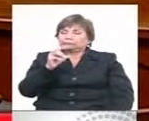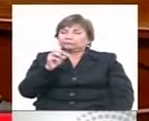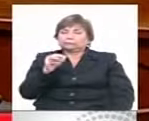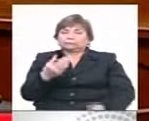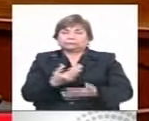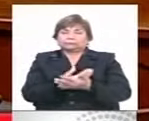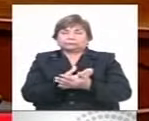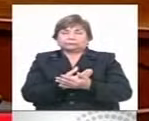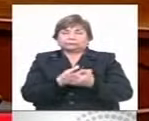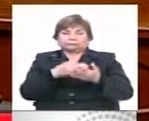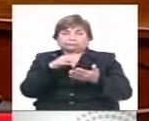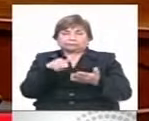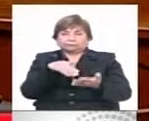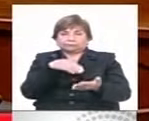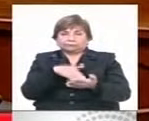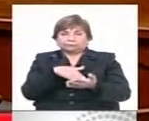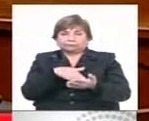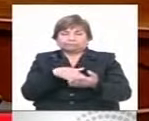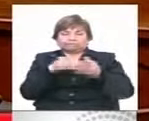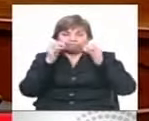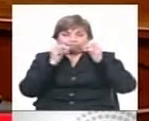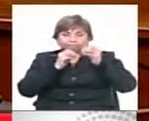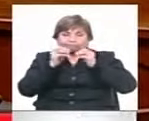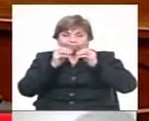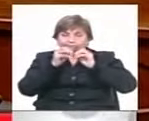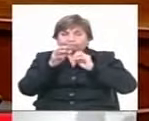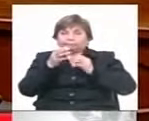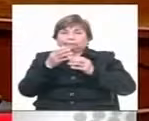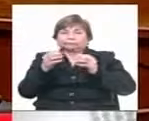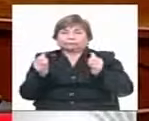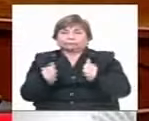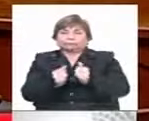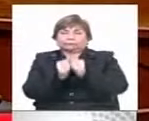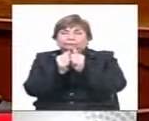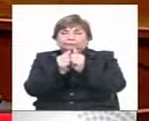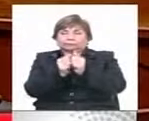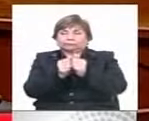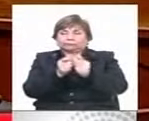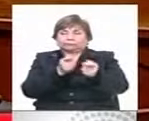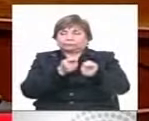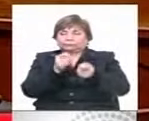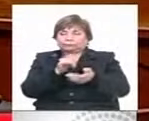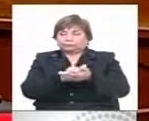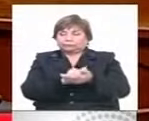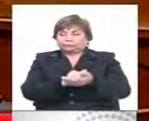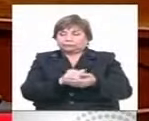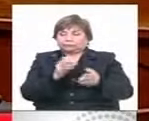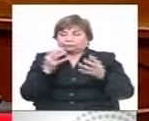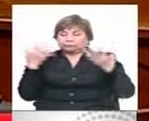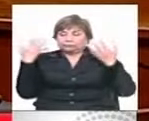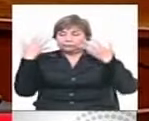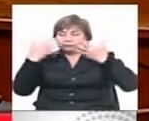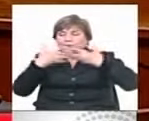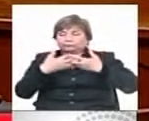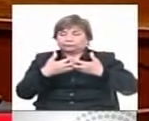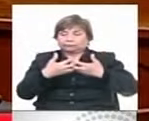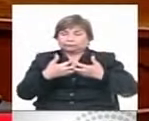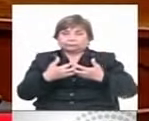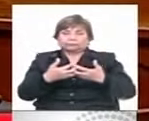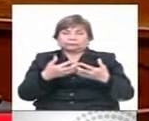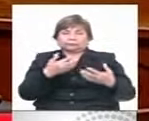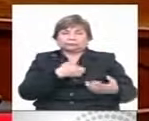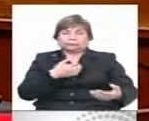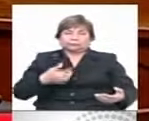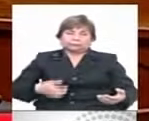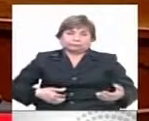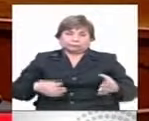manera descentralizada, orientados a dar acompañamiento y asistencia técnica articulada de la Presidencia